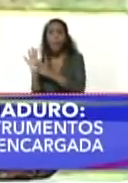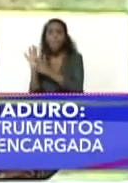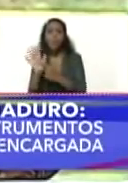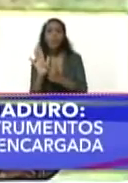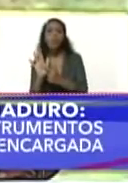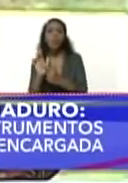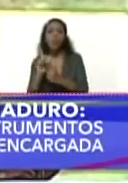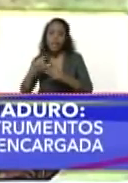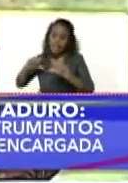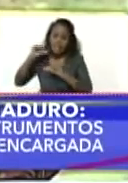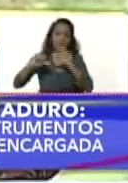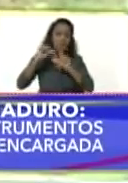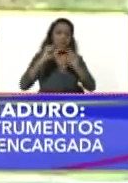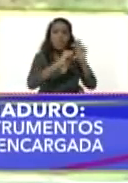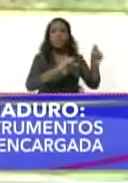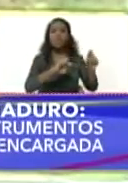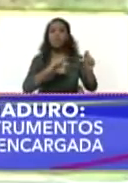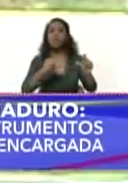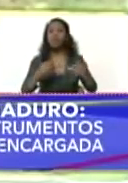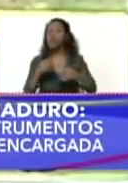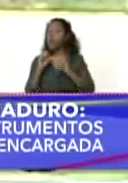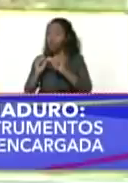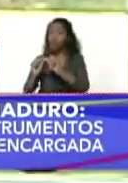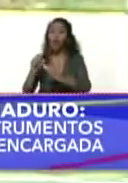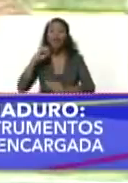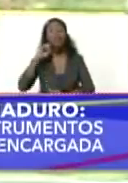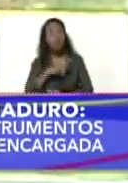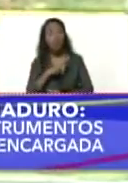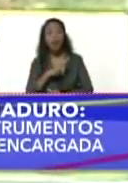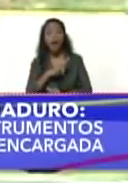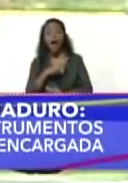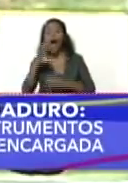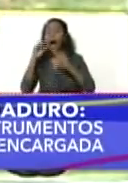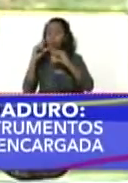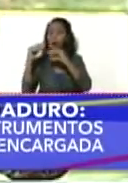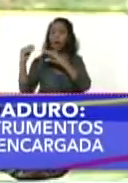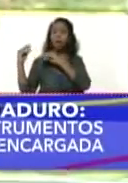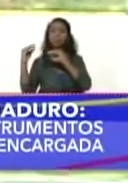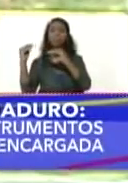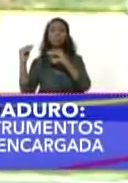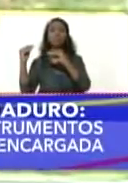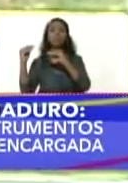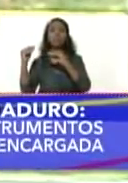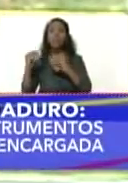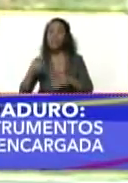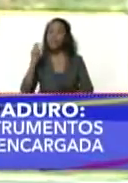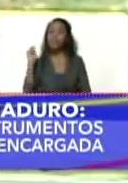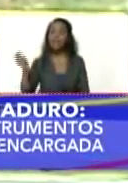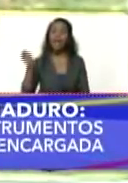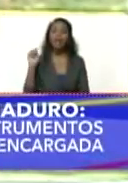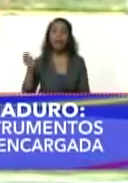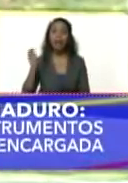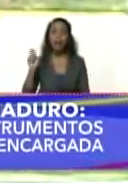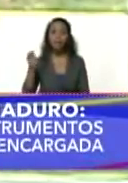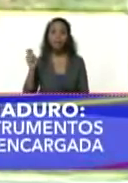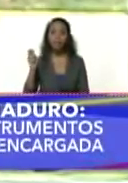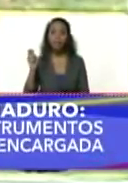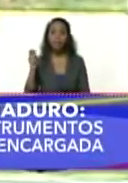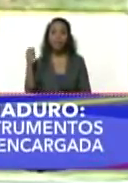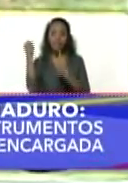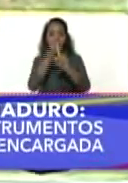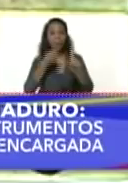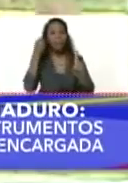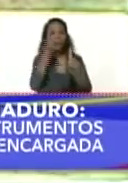siglos, y en la historia hablarán de la tarea, de la